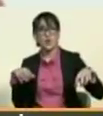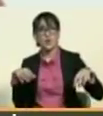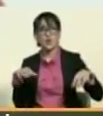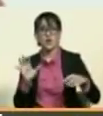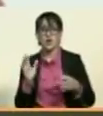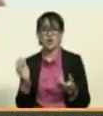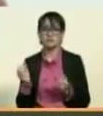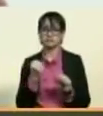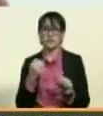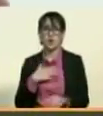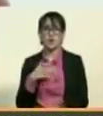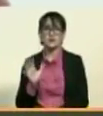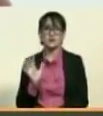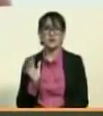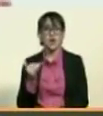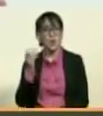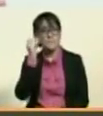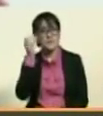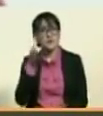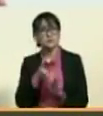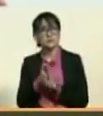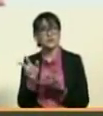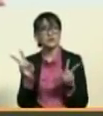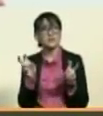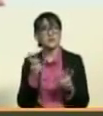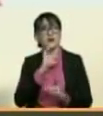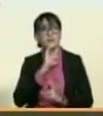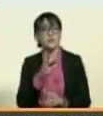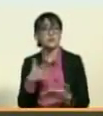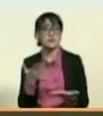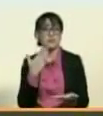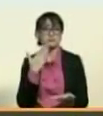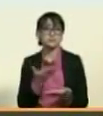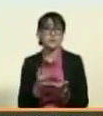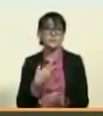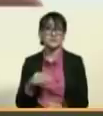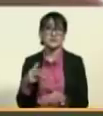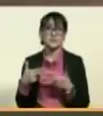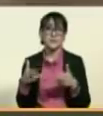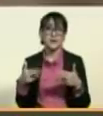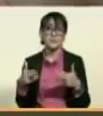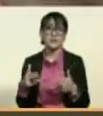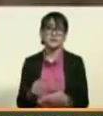países. Quisiera conocer su opinión al respecto y la respuesta que le presentaría al presidente de Panamá.